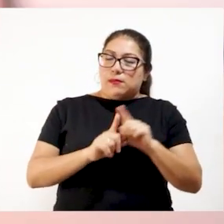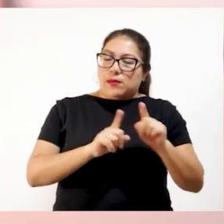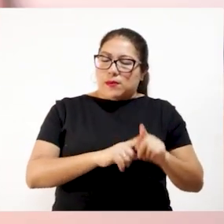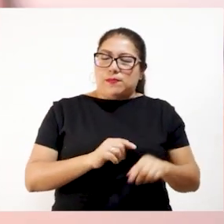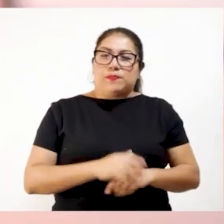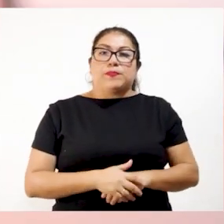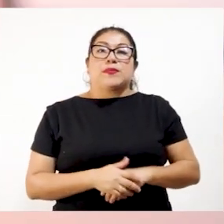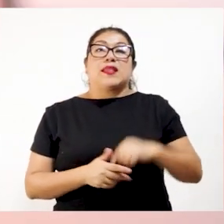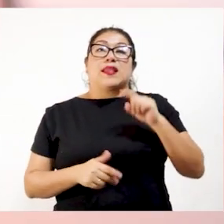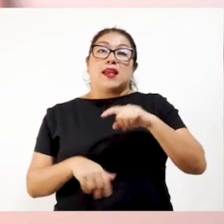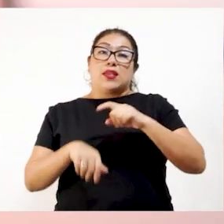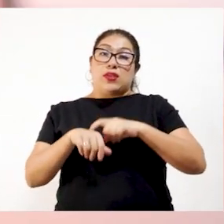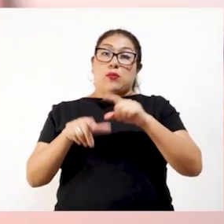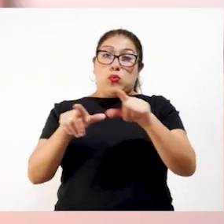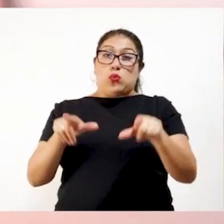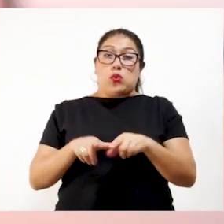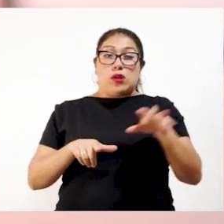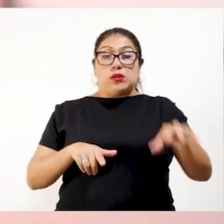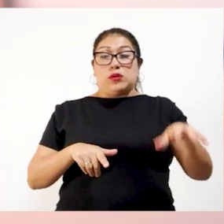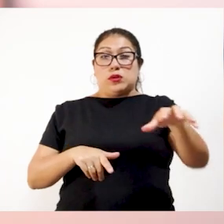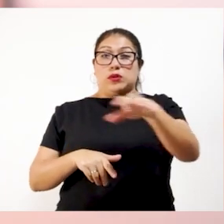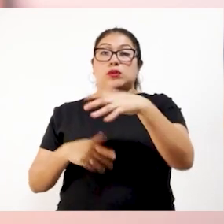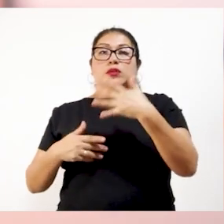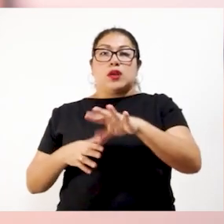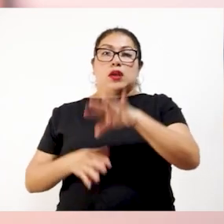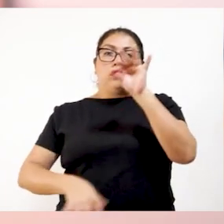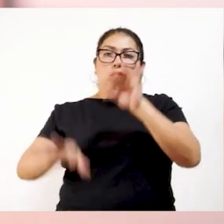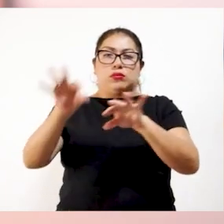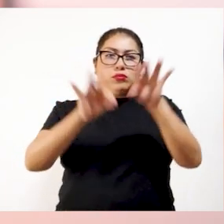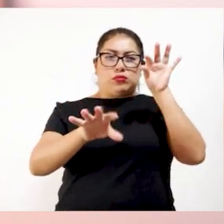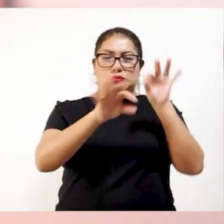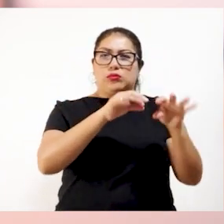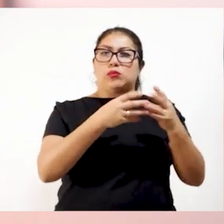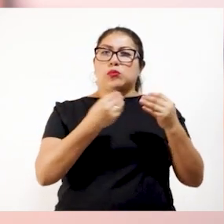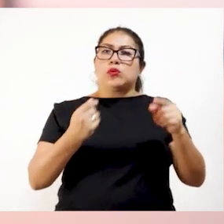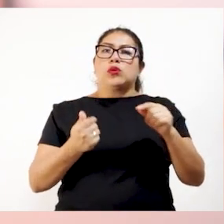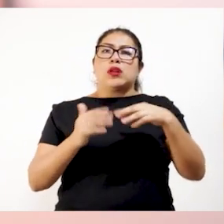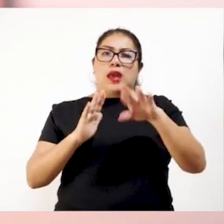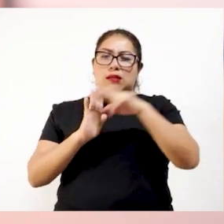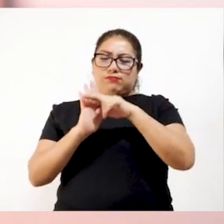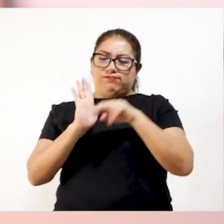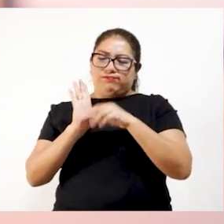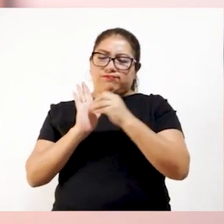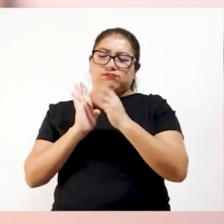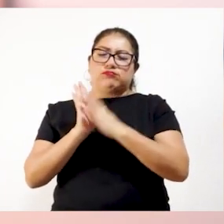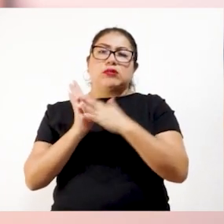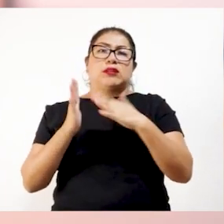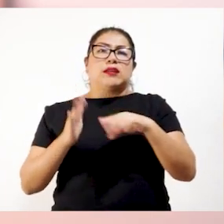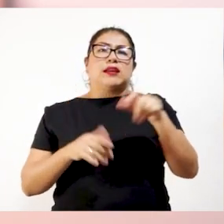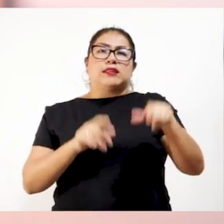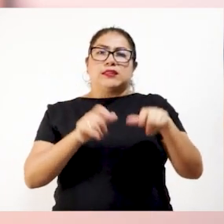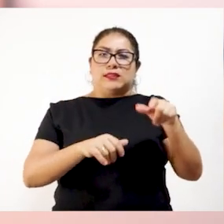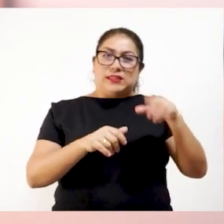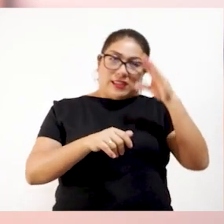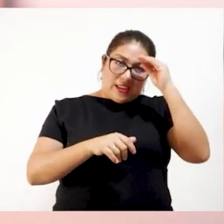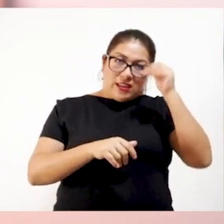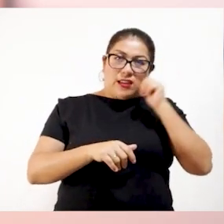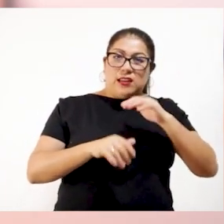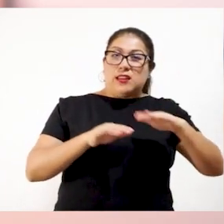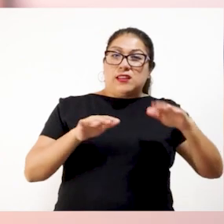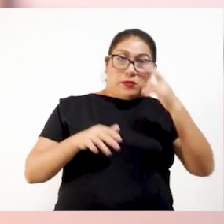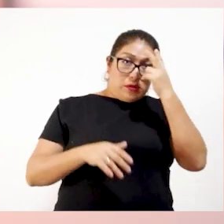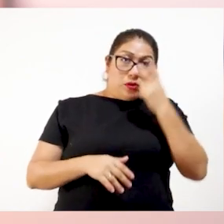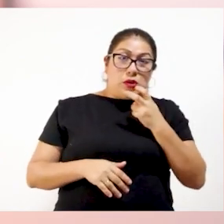aquellas aulas o en aquellas etapas educativas donde ya se han detectado y están registrados esos niños y niñas con discapacidad visual,